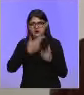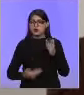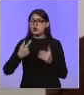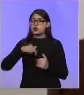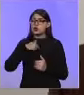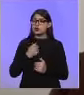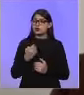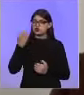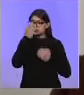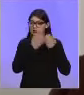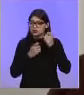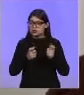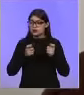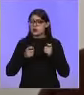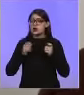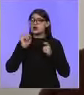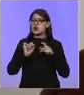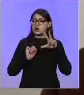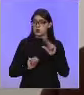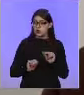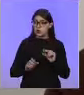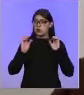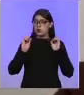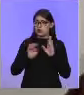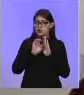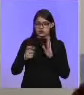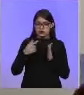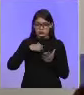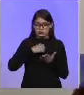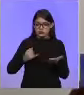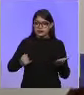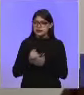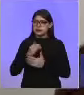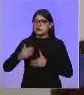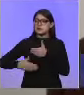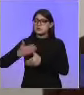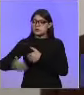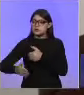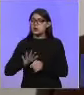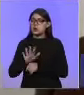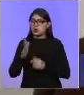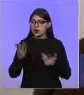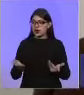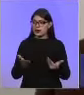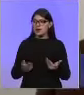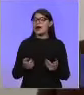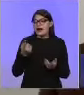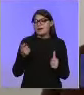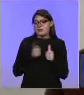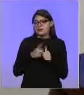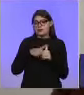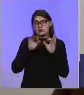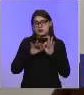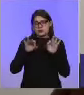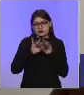no valorarla e identificar en su caso el efecto que debe llevarse a cabo, pues debe ser justamente en el fondo